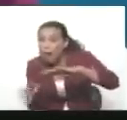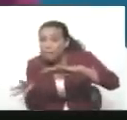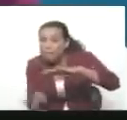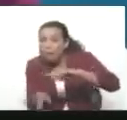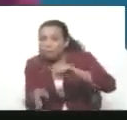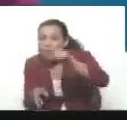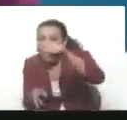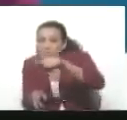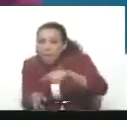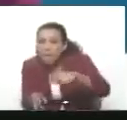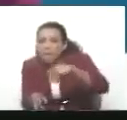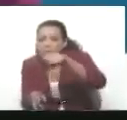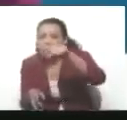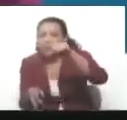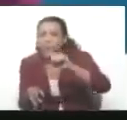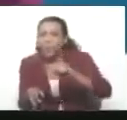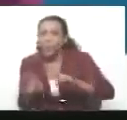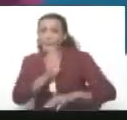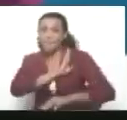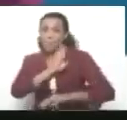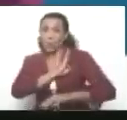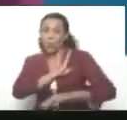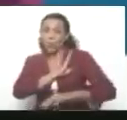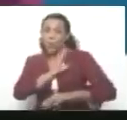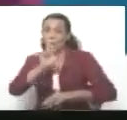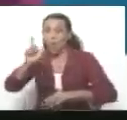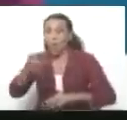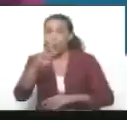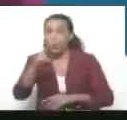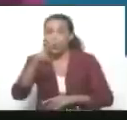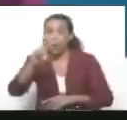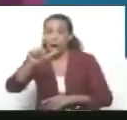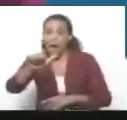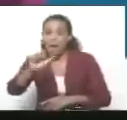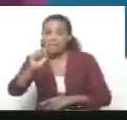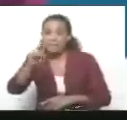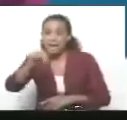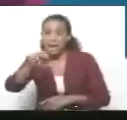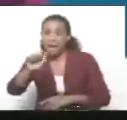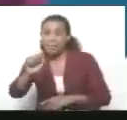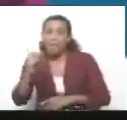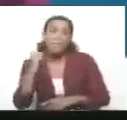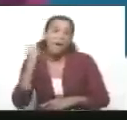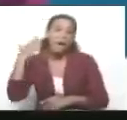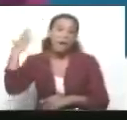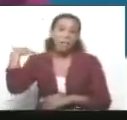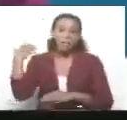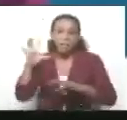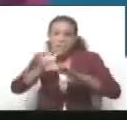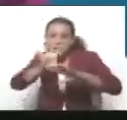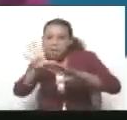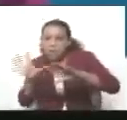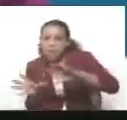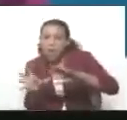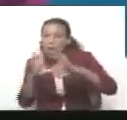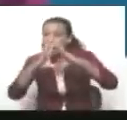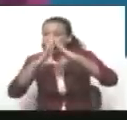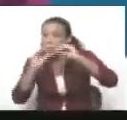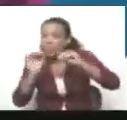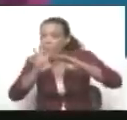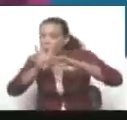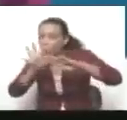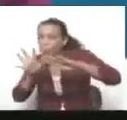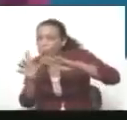una zona del macizo guayanés una de las zonas más antiguas del planeta y todo lo que es